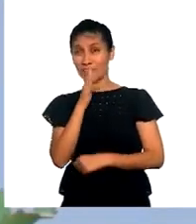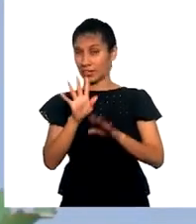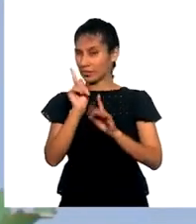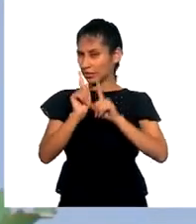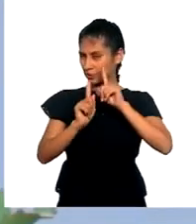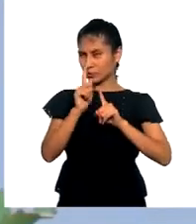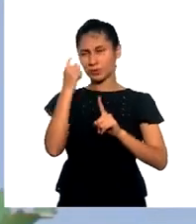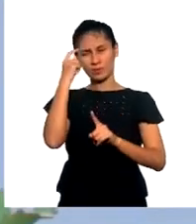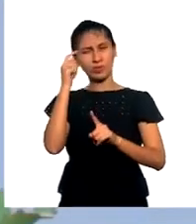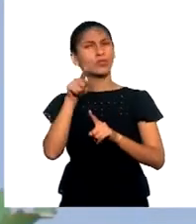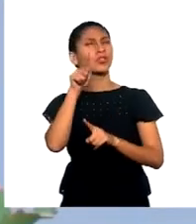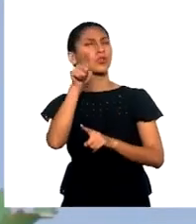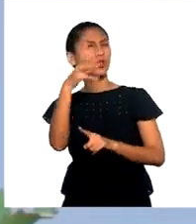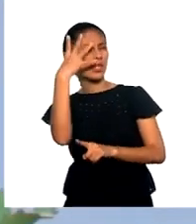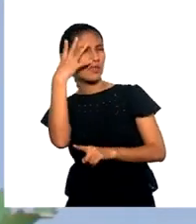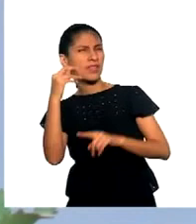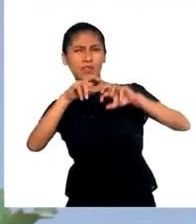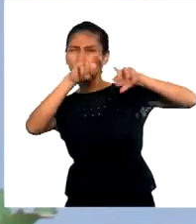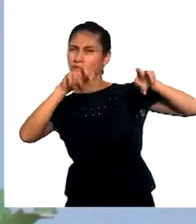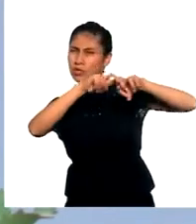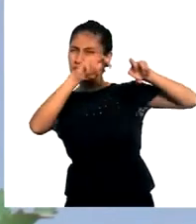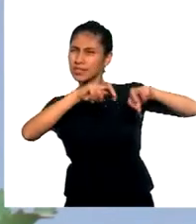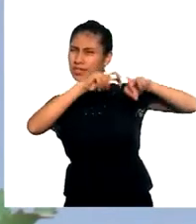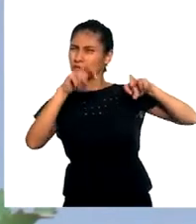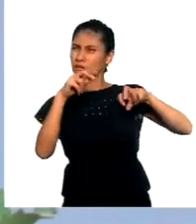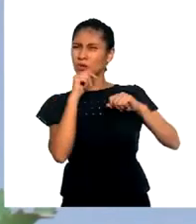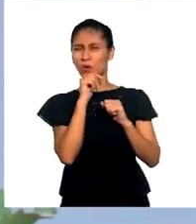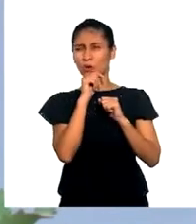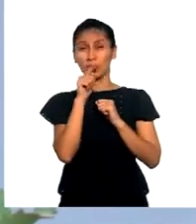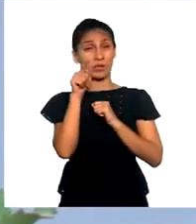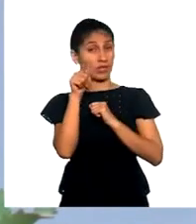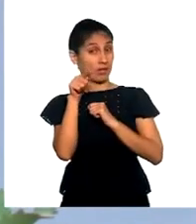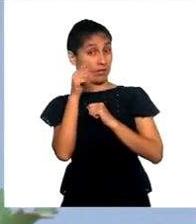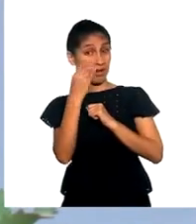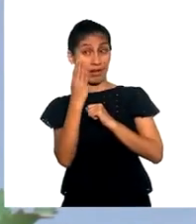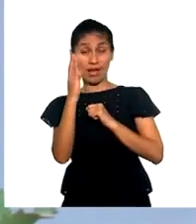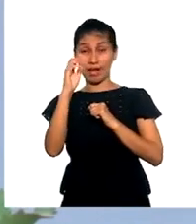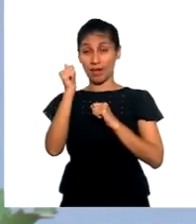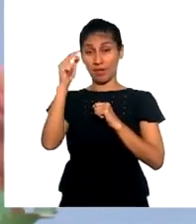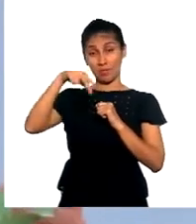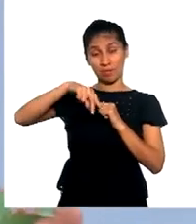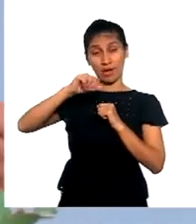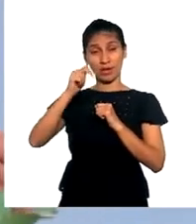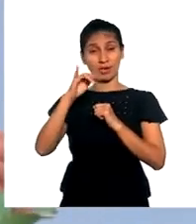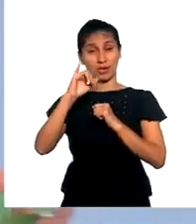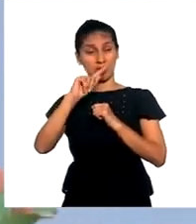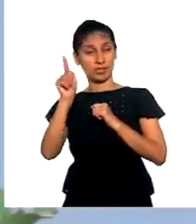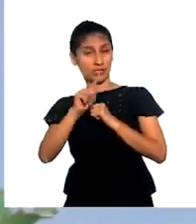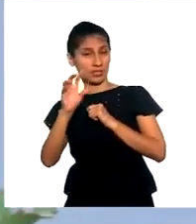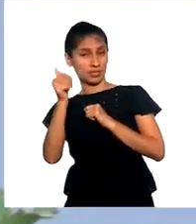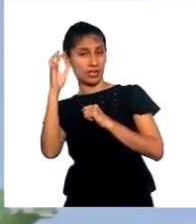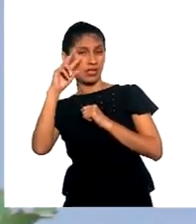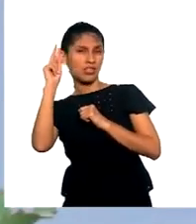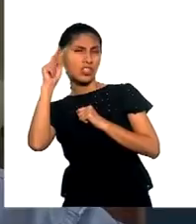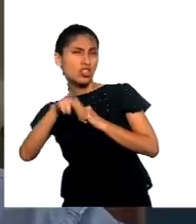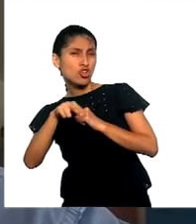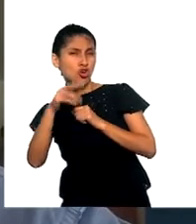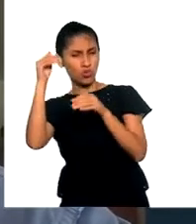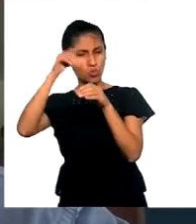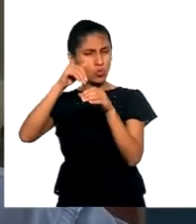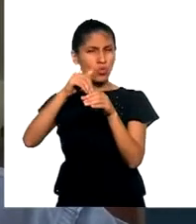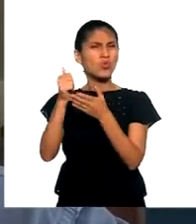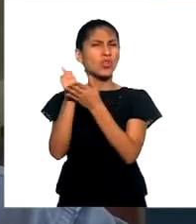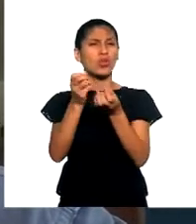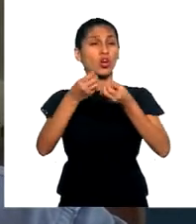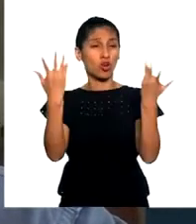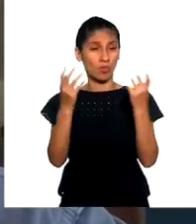desde tu experiencia de investigación qué ventajas ofrece la bancarización en contraste a otros esquemas de ahorro primero